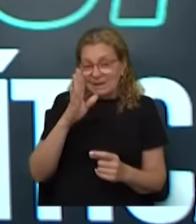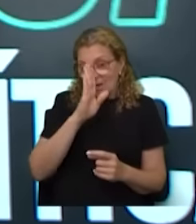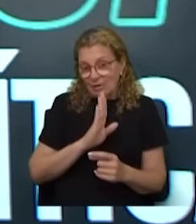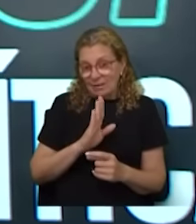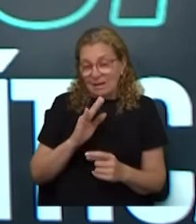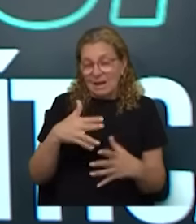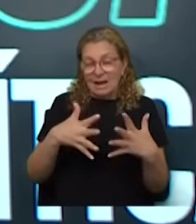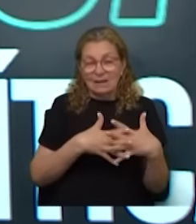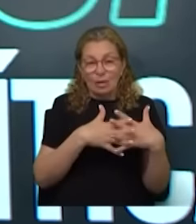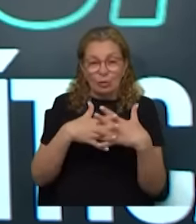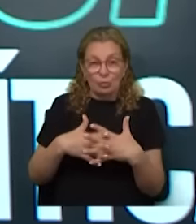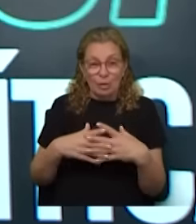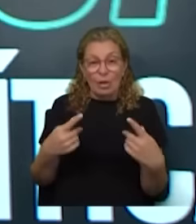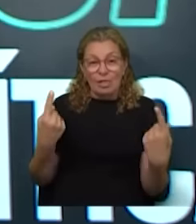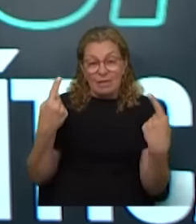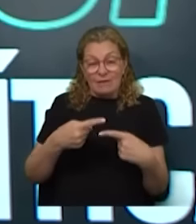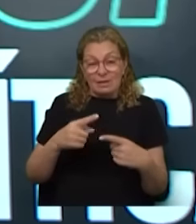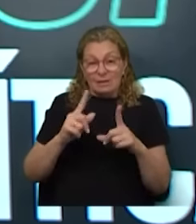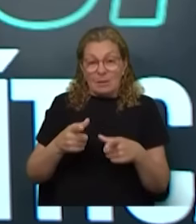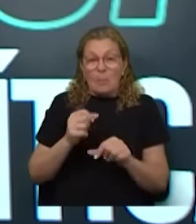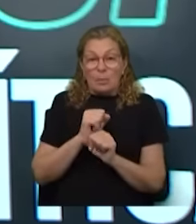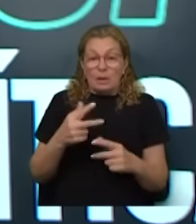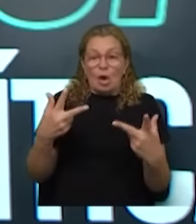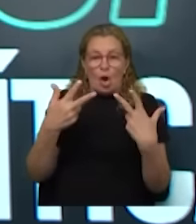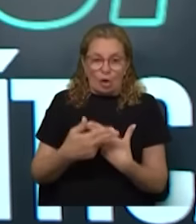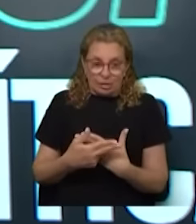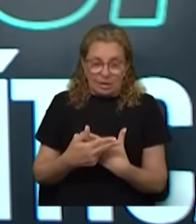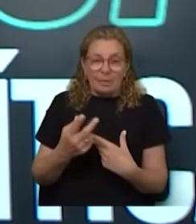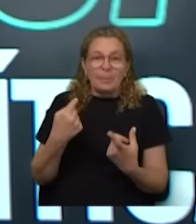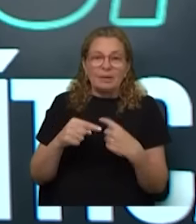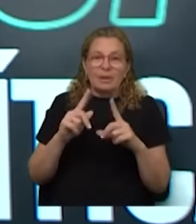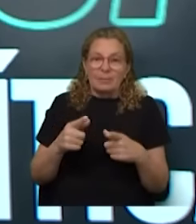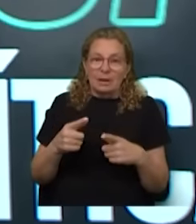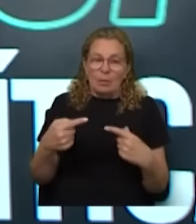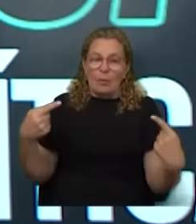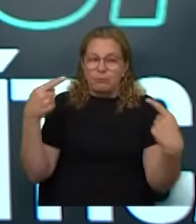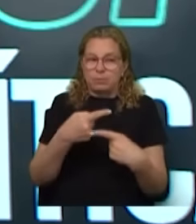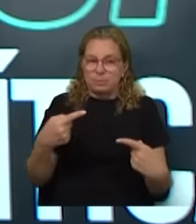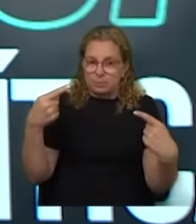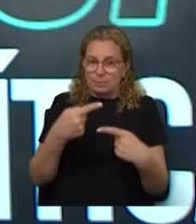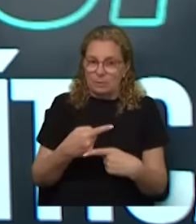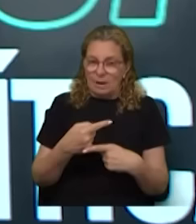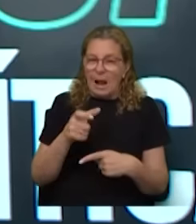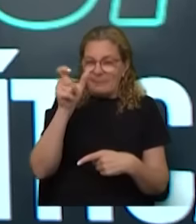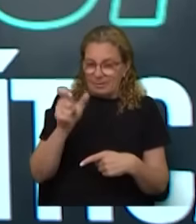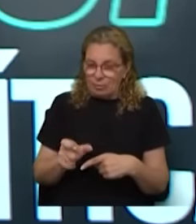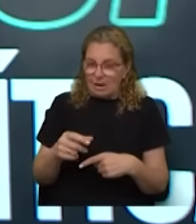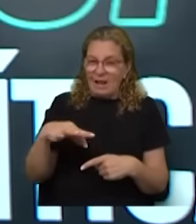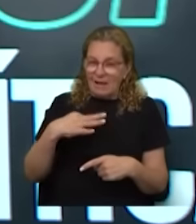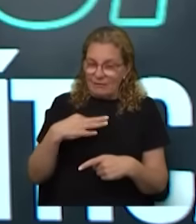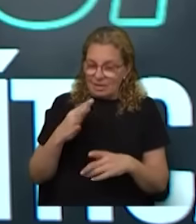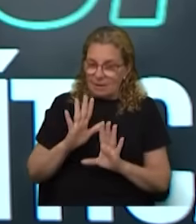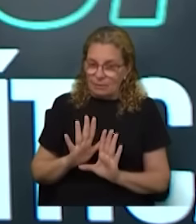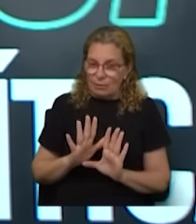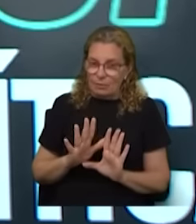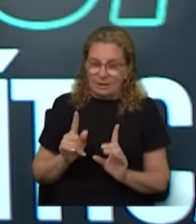en Estados Unidos debates que además permiten las interrupciones pero que la confrontación lleva el terreno personal a un tipo de